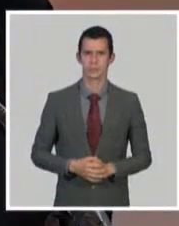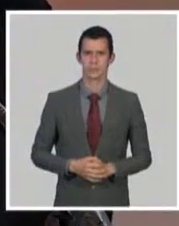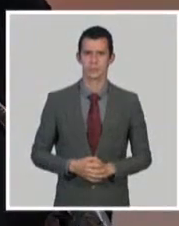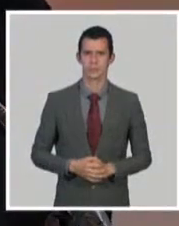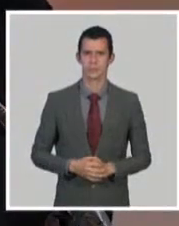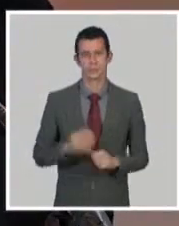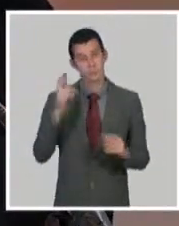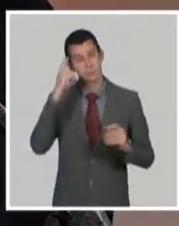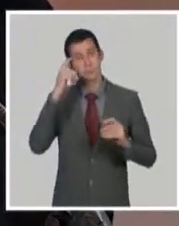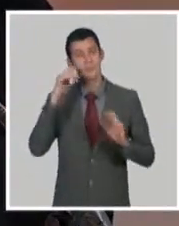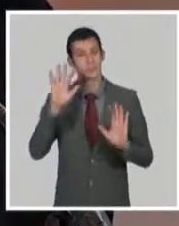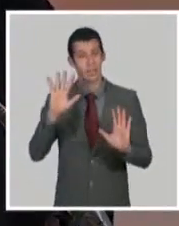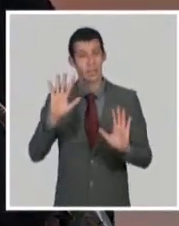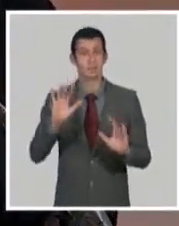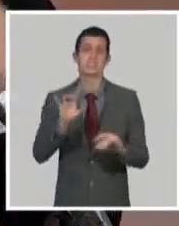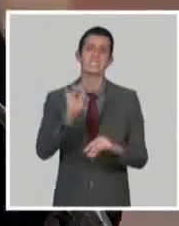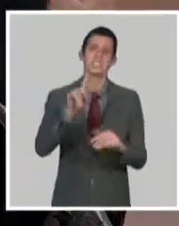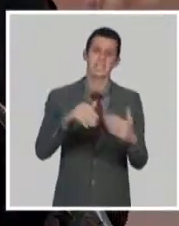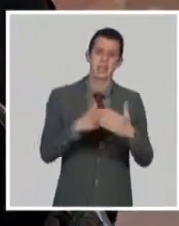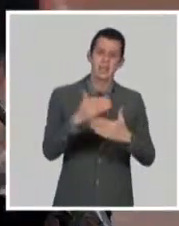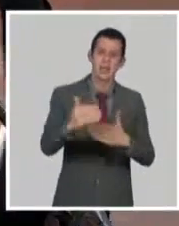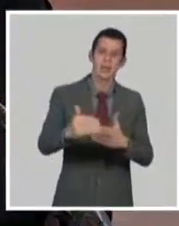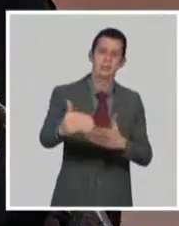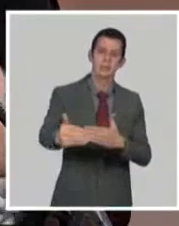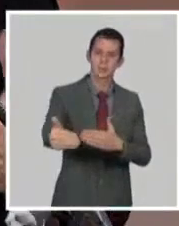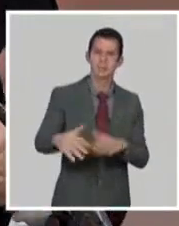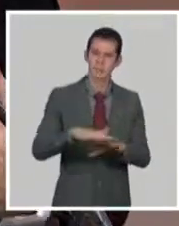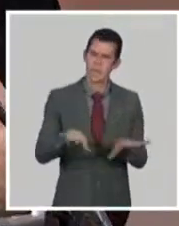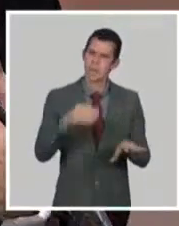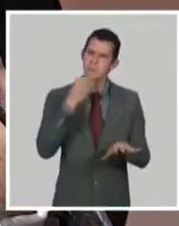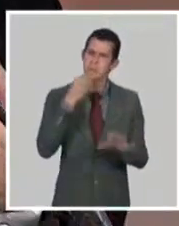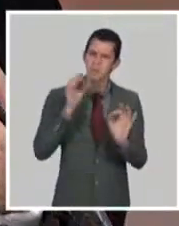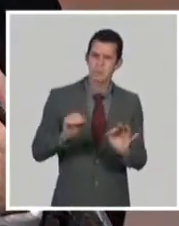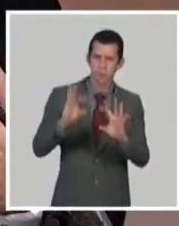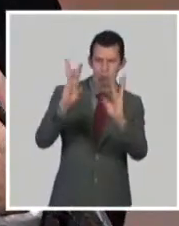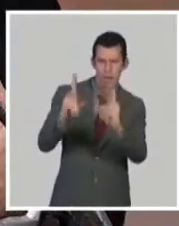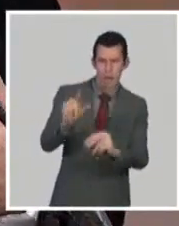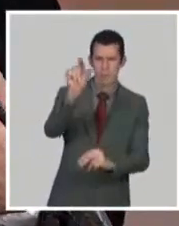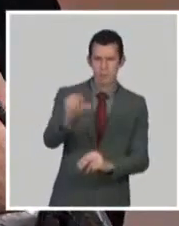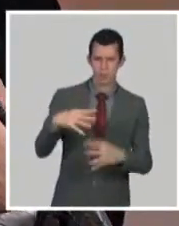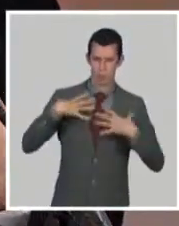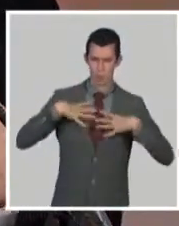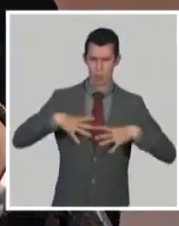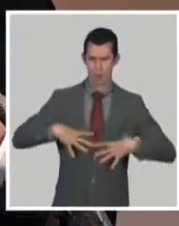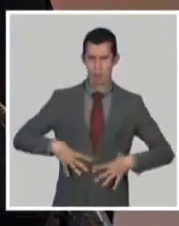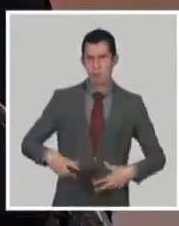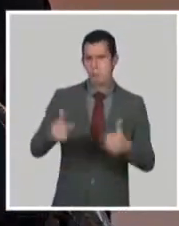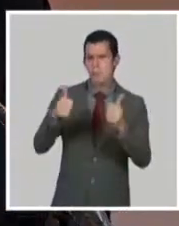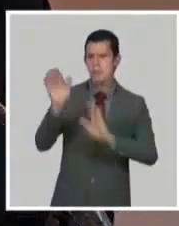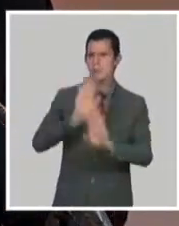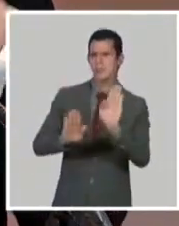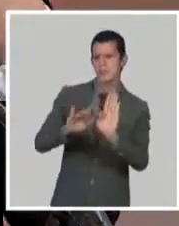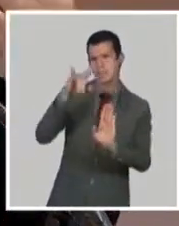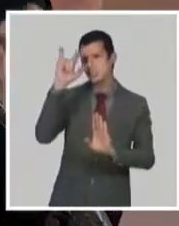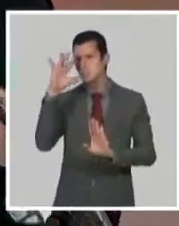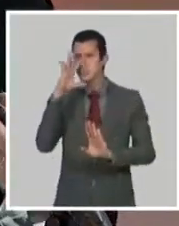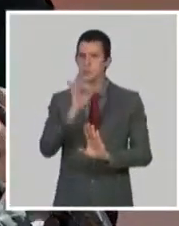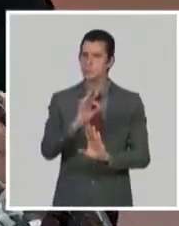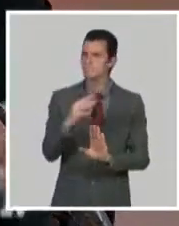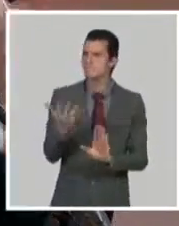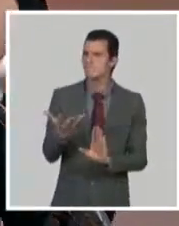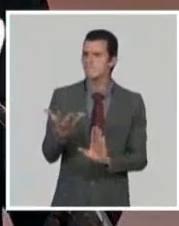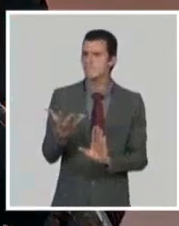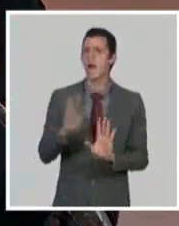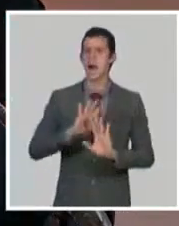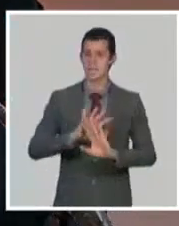días estaremos en condiciones de analizar el resultado de la analítica y bueno, planteando continuar en fase